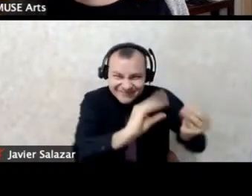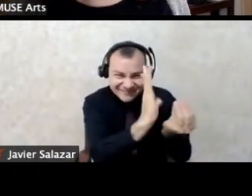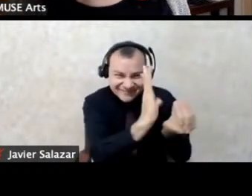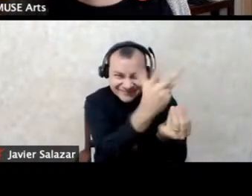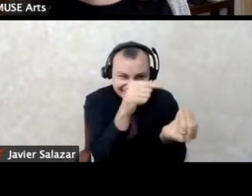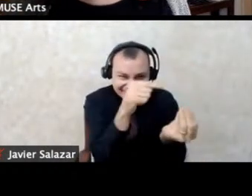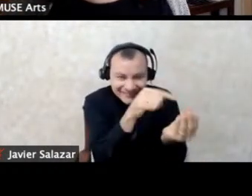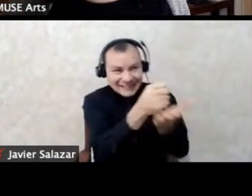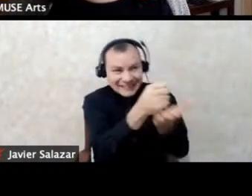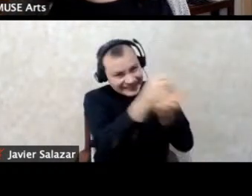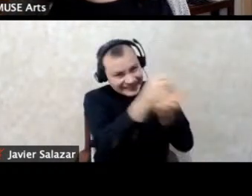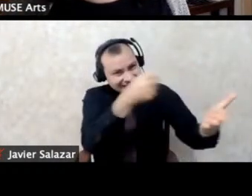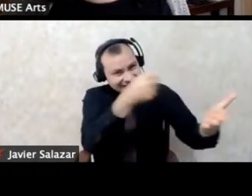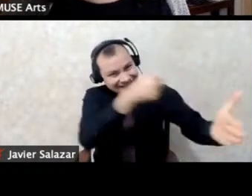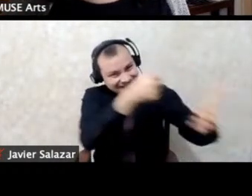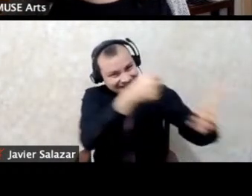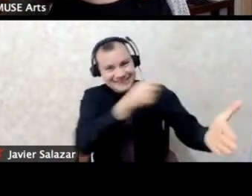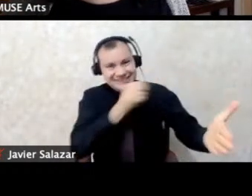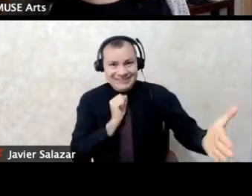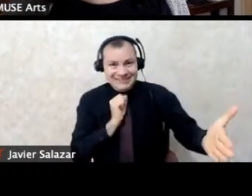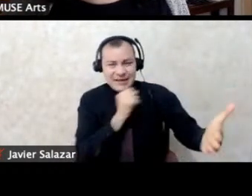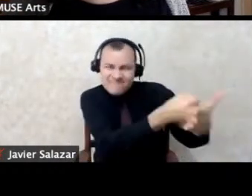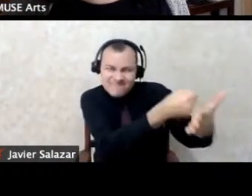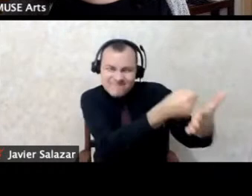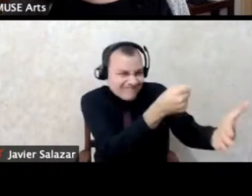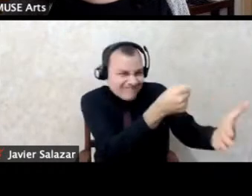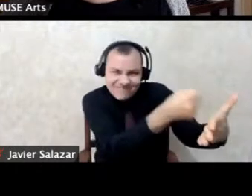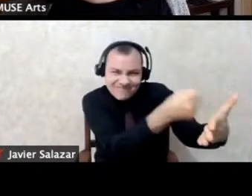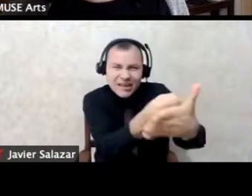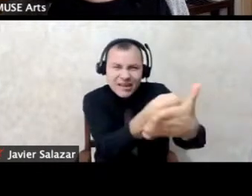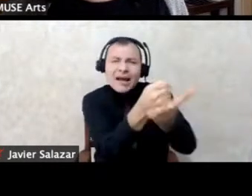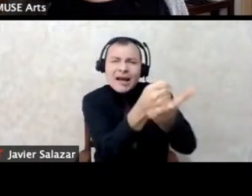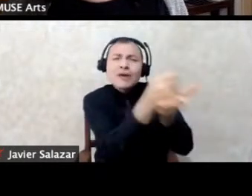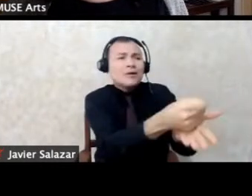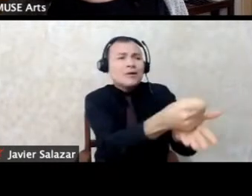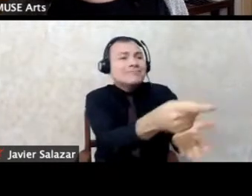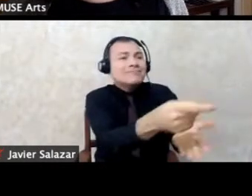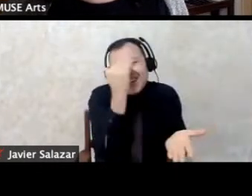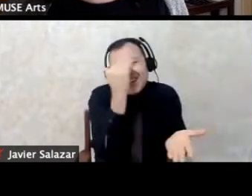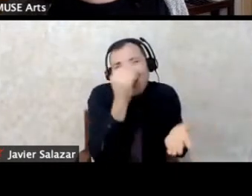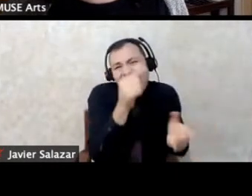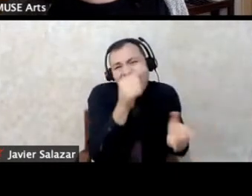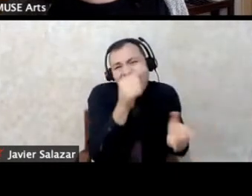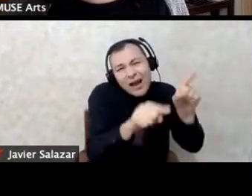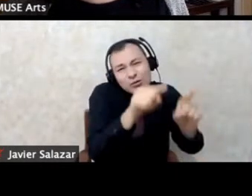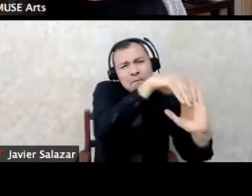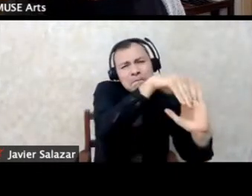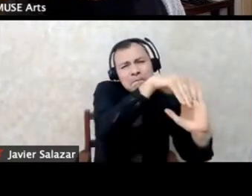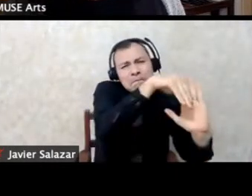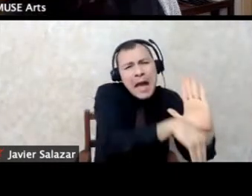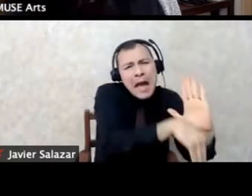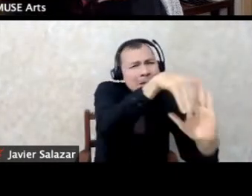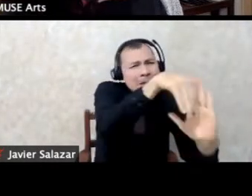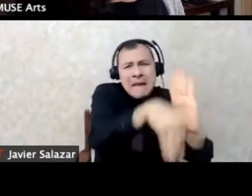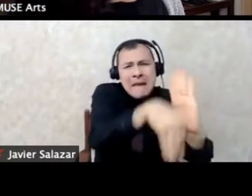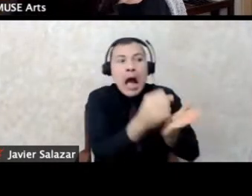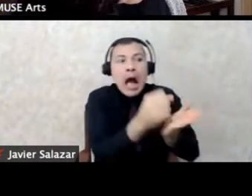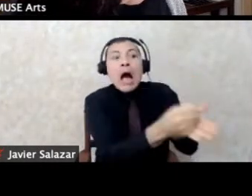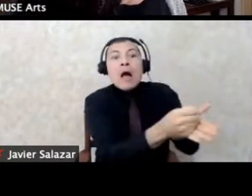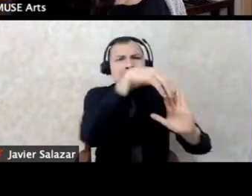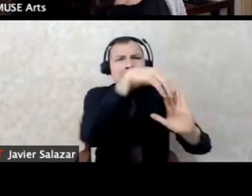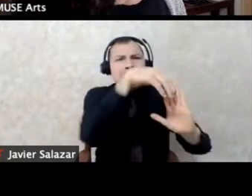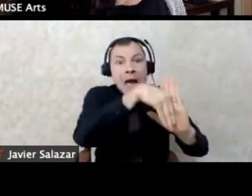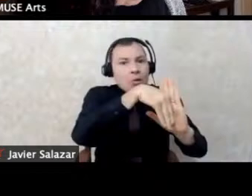rehabilite, digamos, algunos contextos sociales. Tenemos una escuela de música dentro de la fundación, tenemos escuela